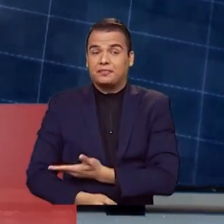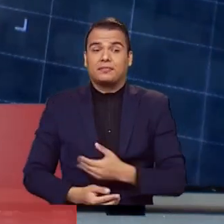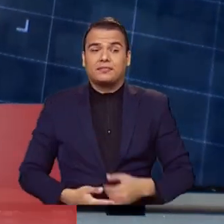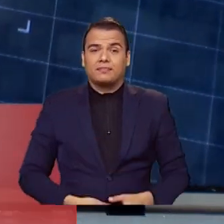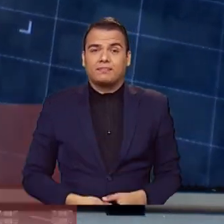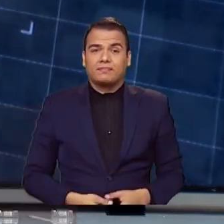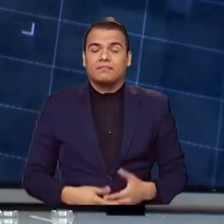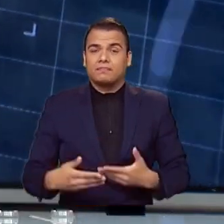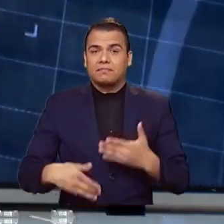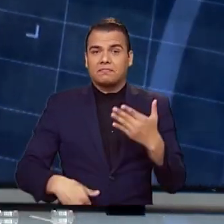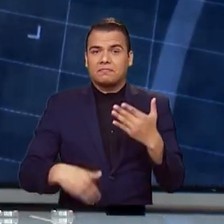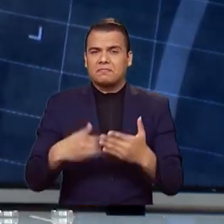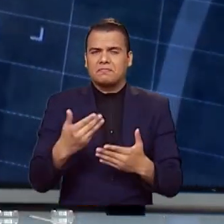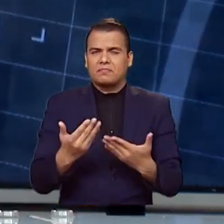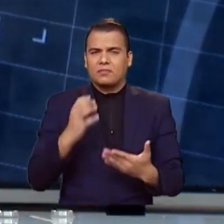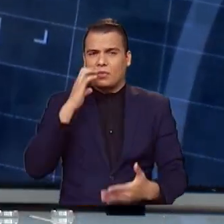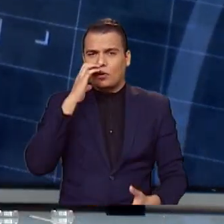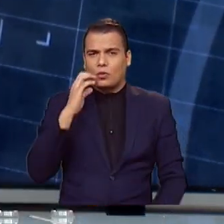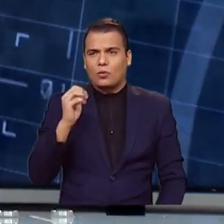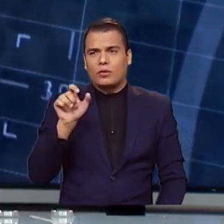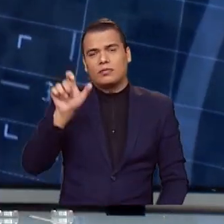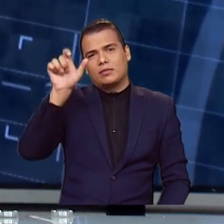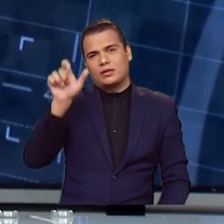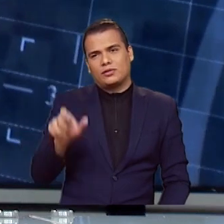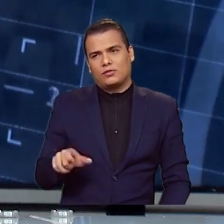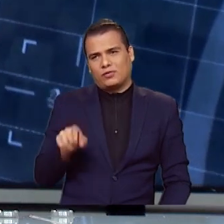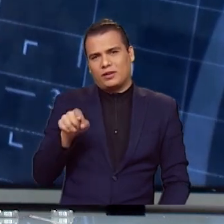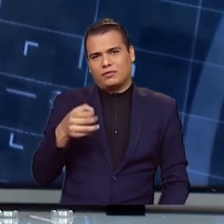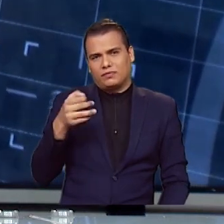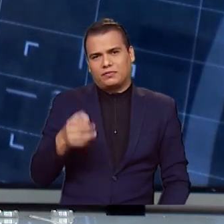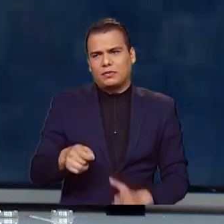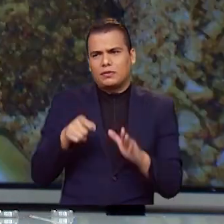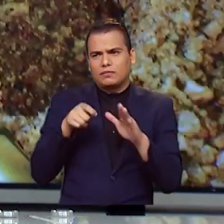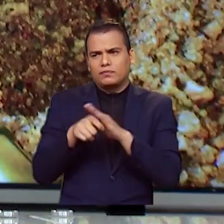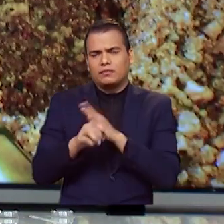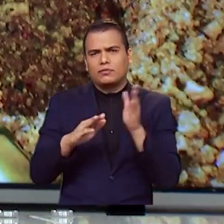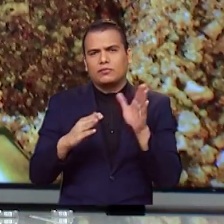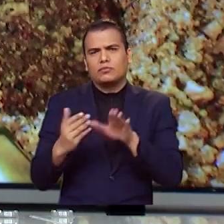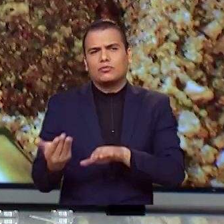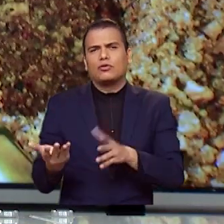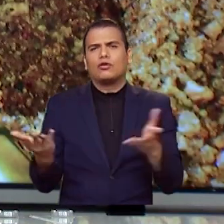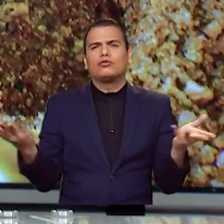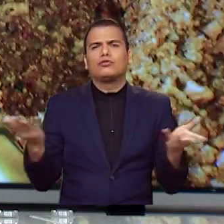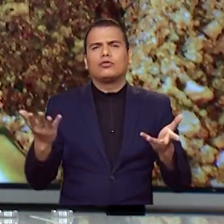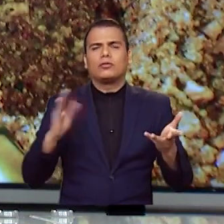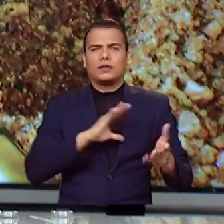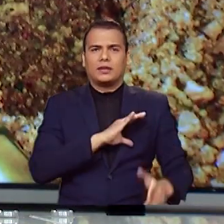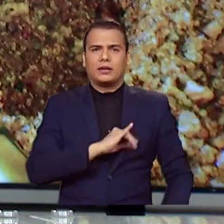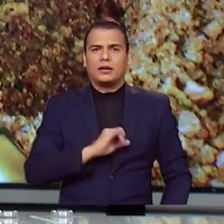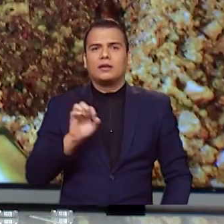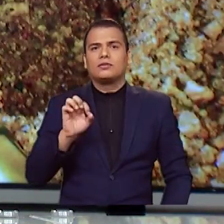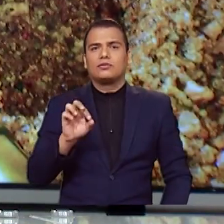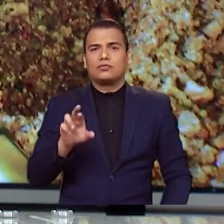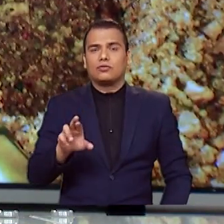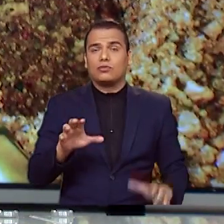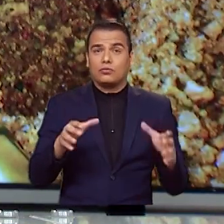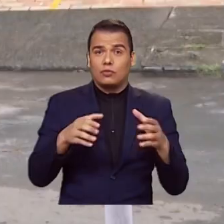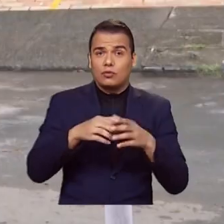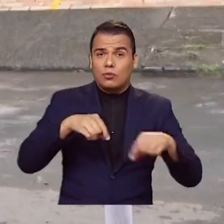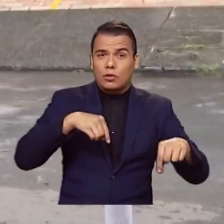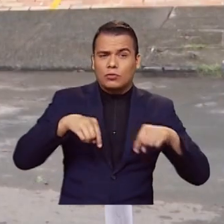FUTIC. Iniciamos con el asesinato de una persona al sur de Cali y cuya investigación concentra a esta hora a las autoridades, informa Wilson